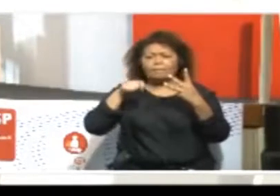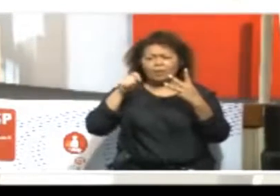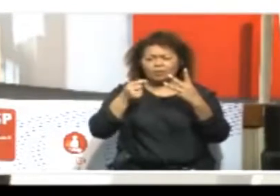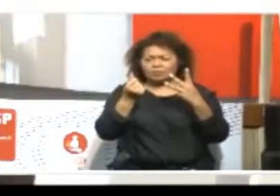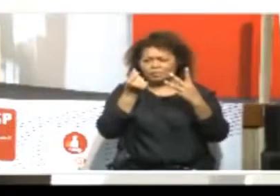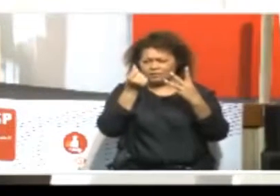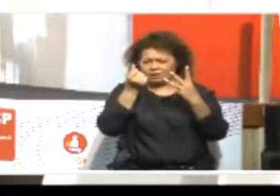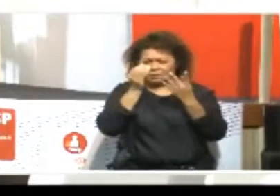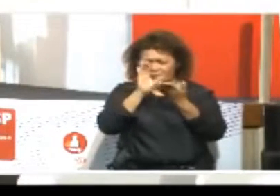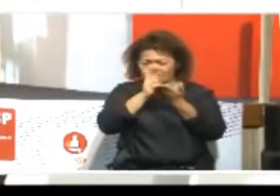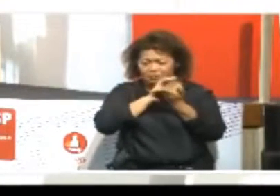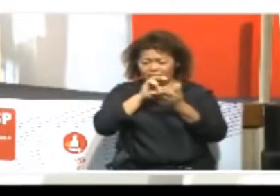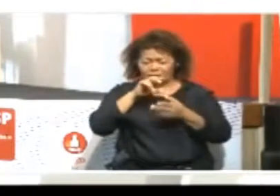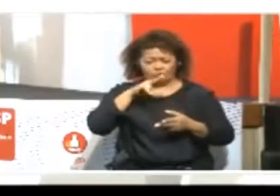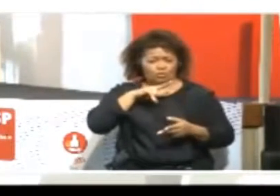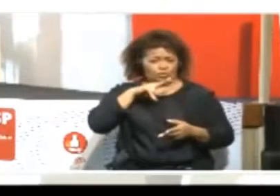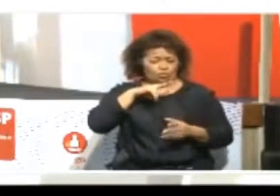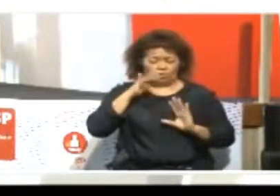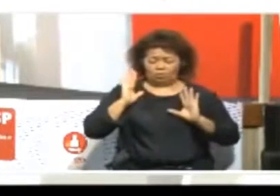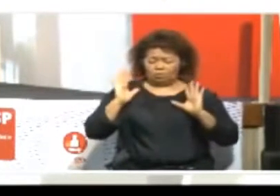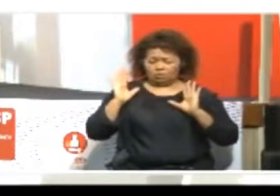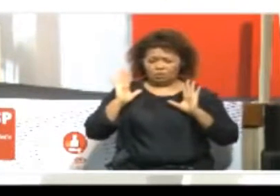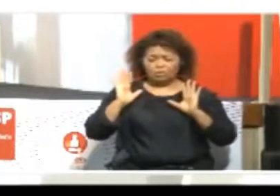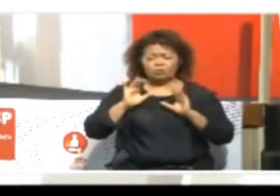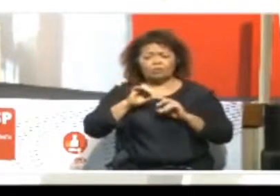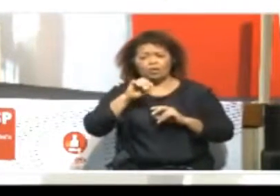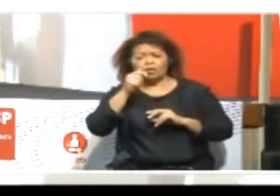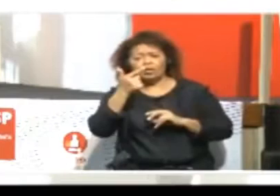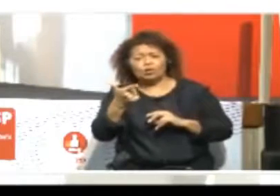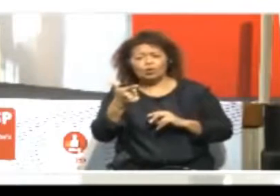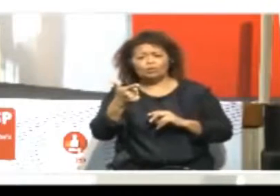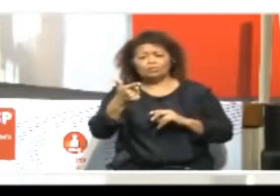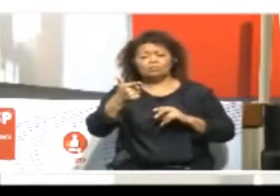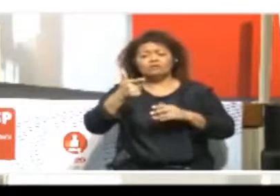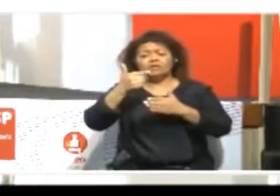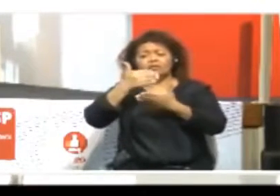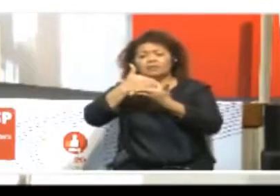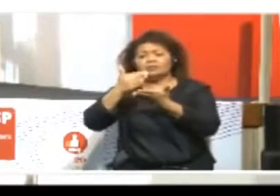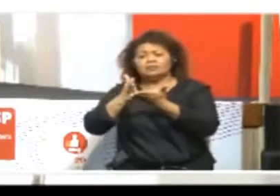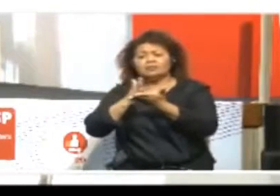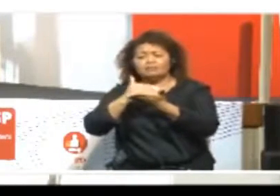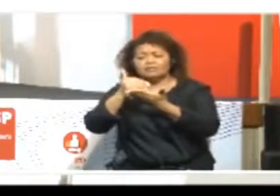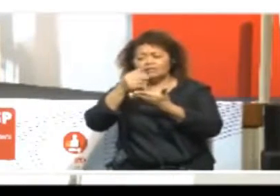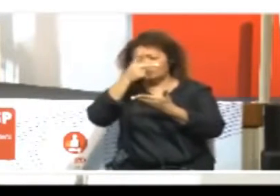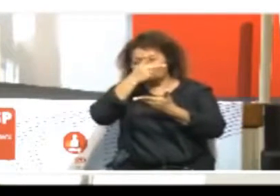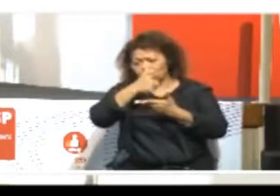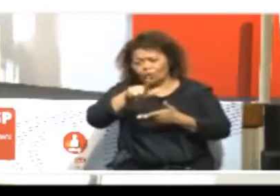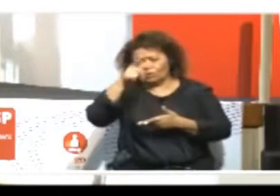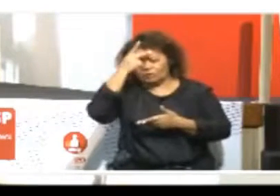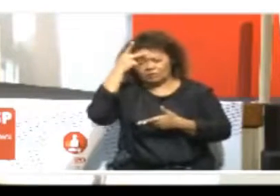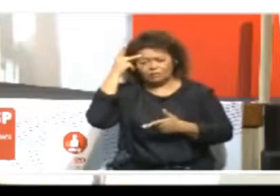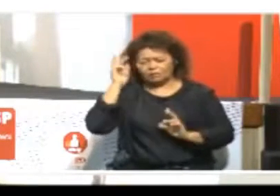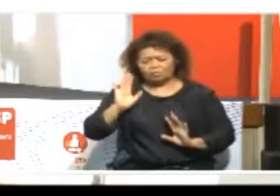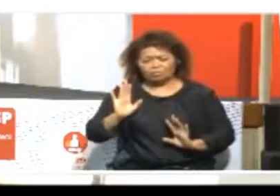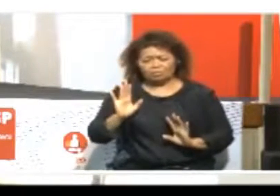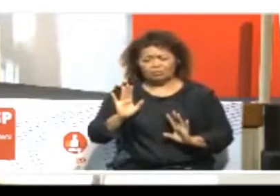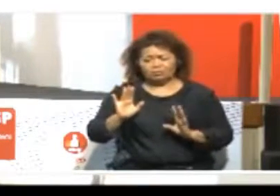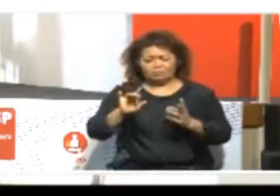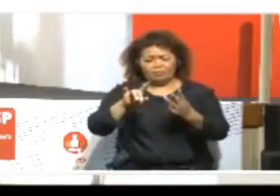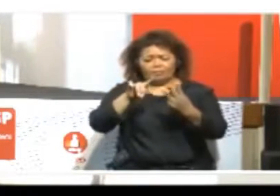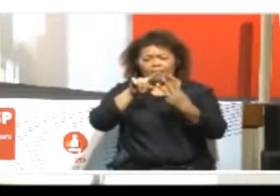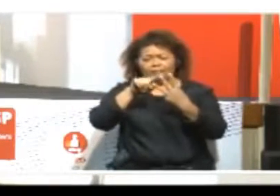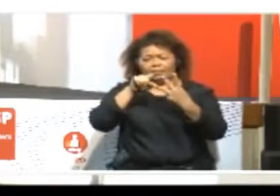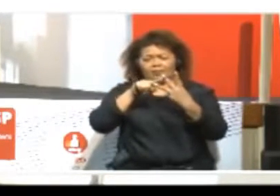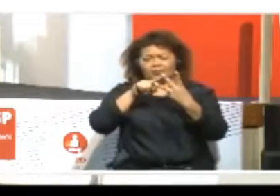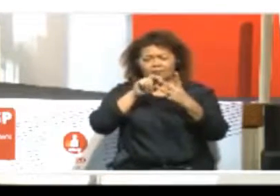La otra es que usted delegue 500.000 lempiras a la Asociación Nacional de Municipios para que ella maneje ese dinero.